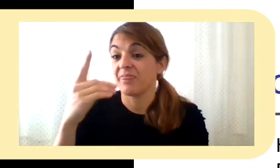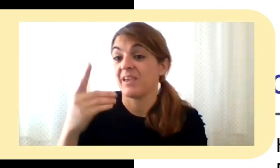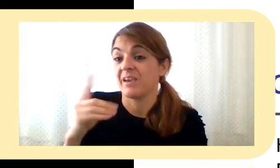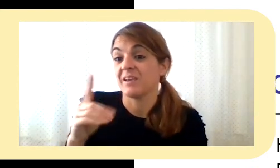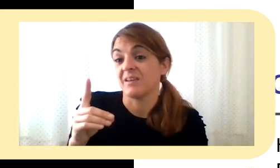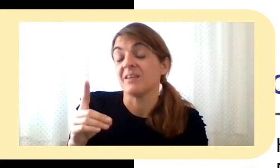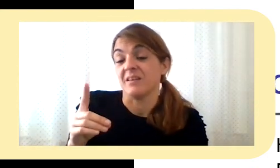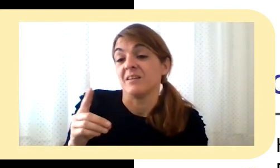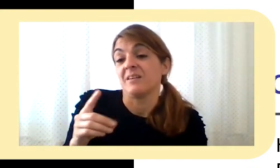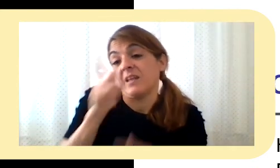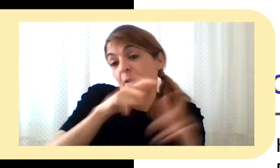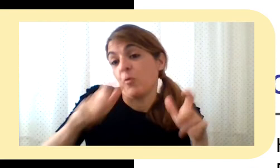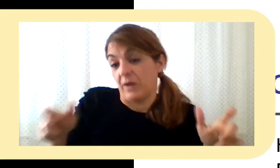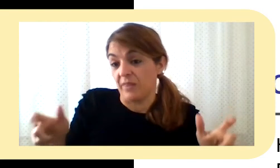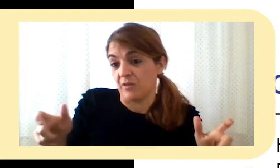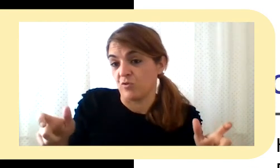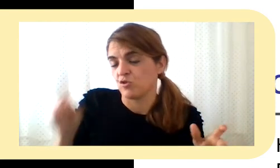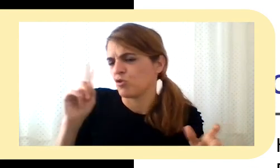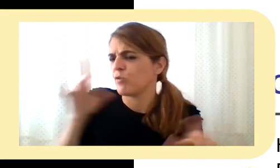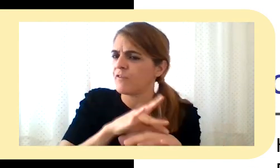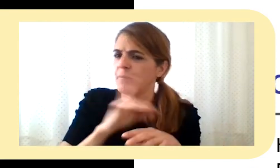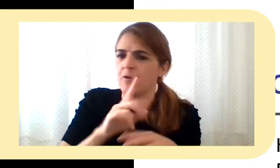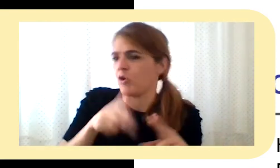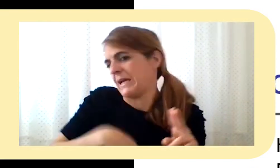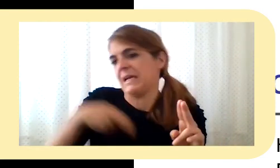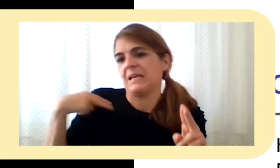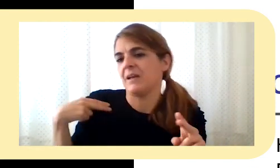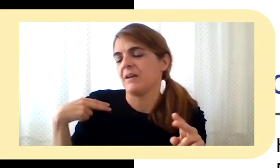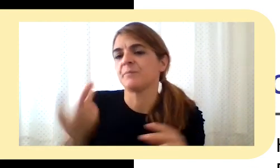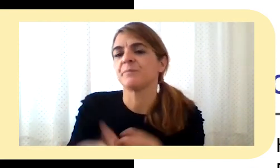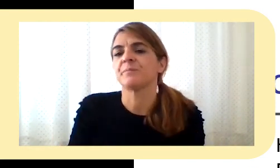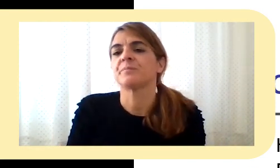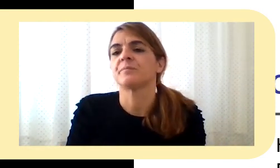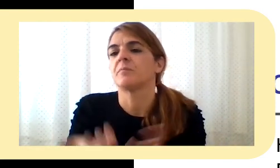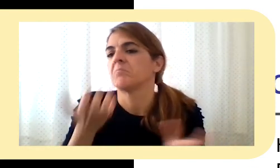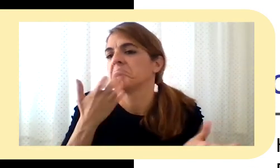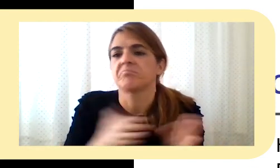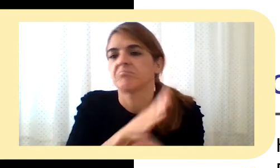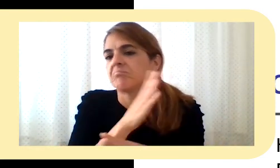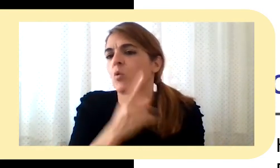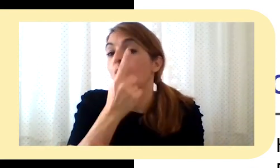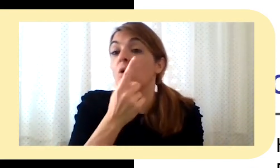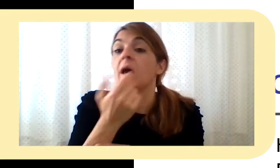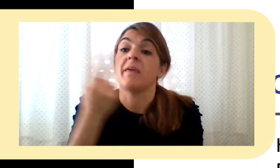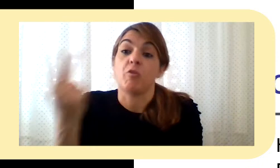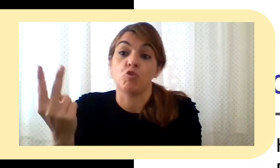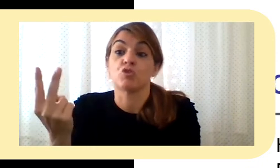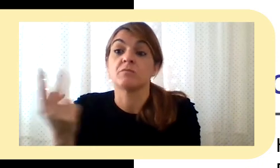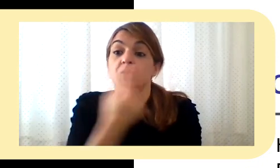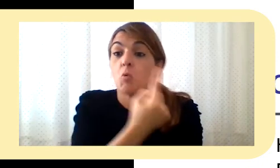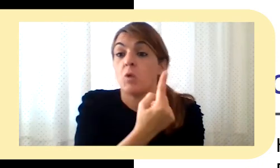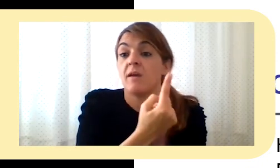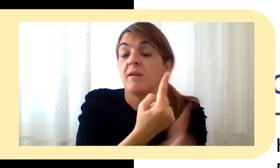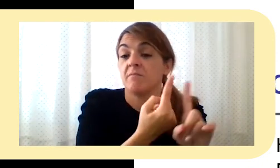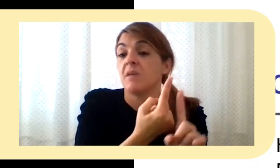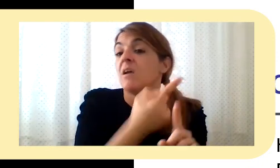no solo enfermas, sino en la consulta de 1 de cada 2 pacientes, pero en la población la tercera parte